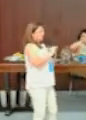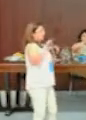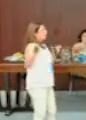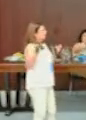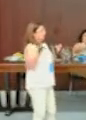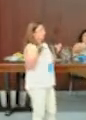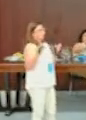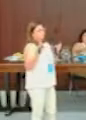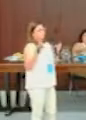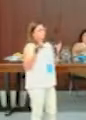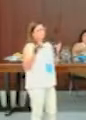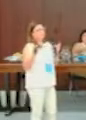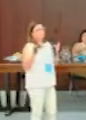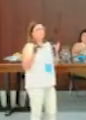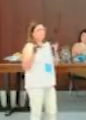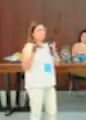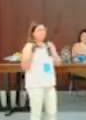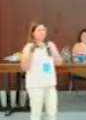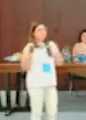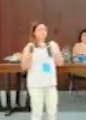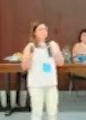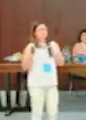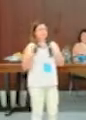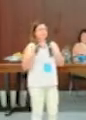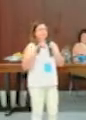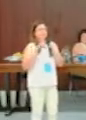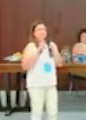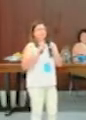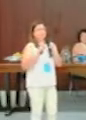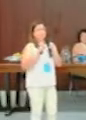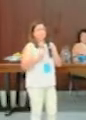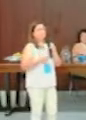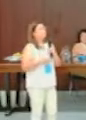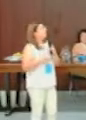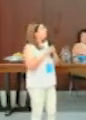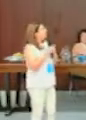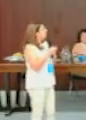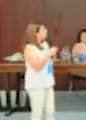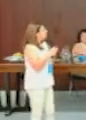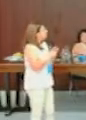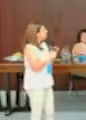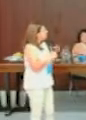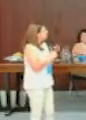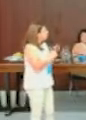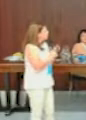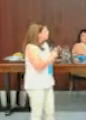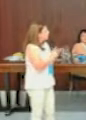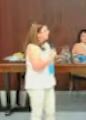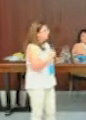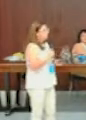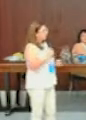encerraron a todos los viejos. El único permiso que tenían era ir al médico. Entonces sacaban